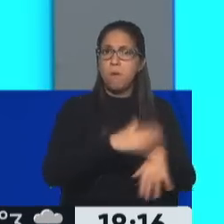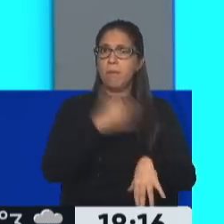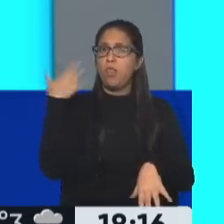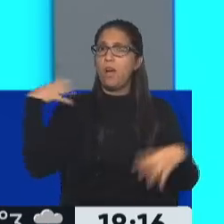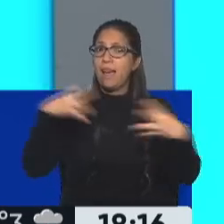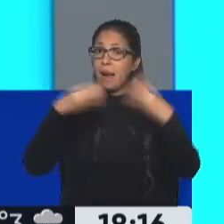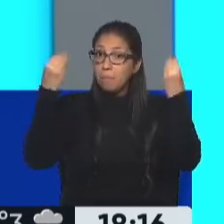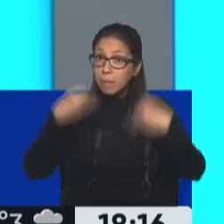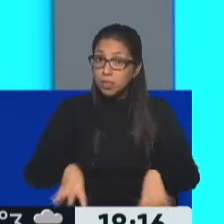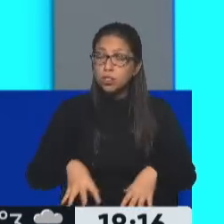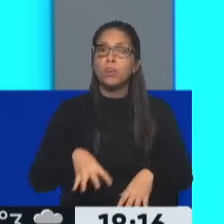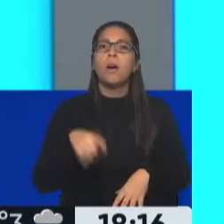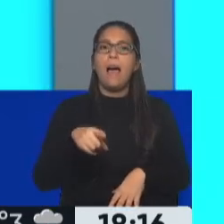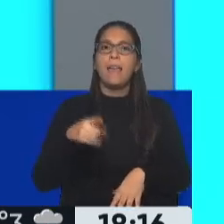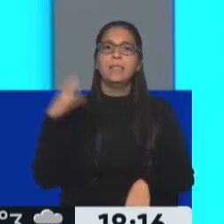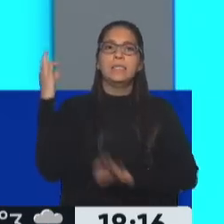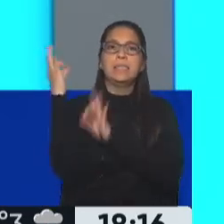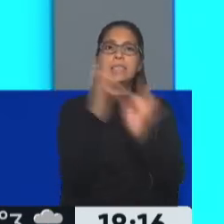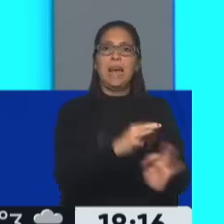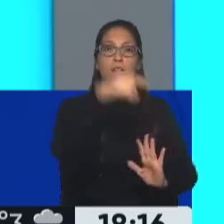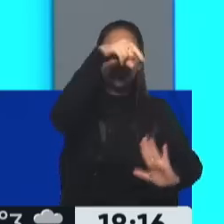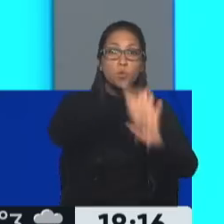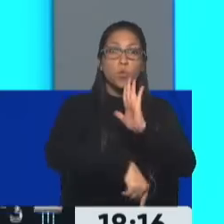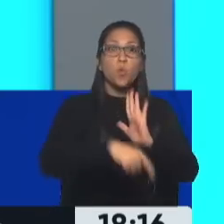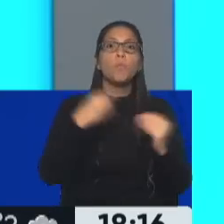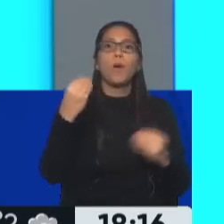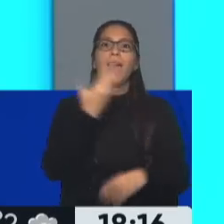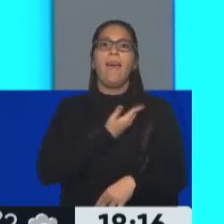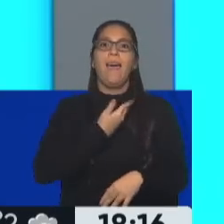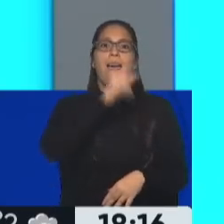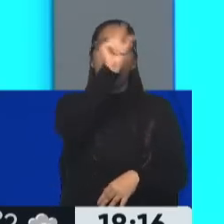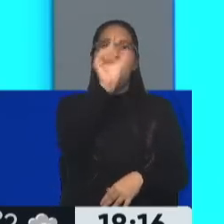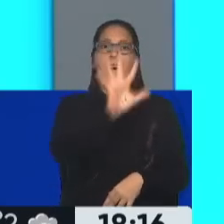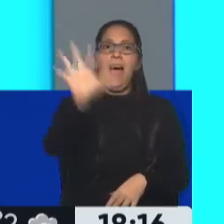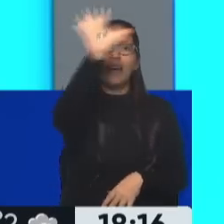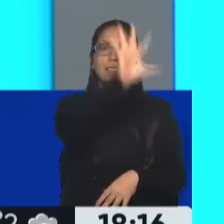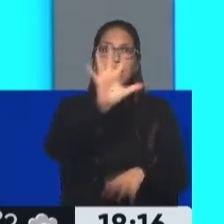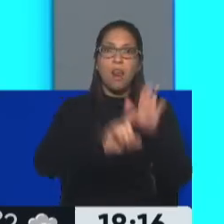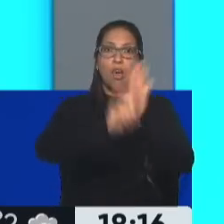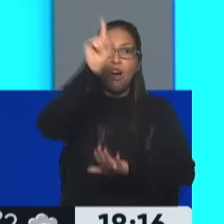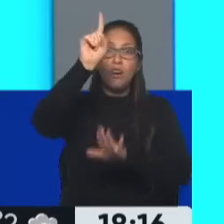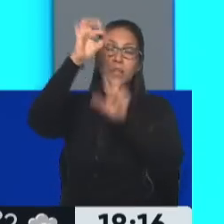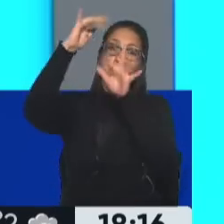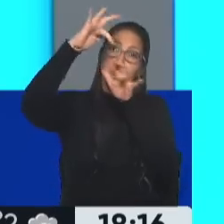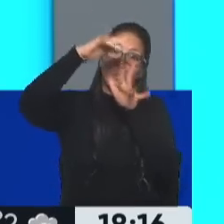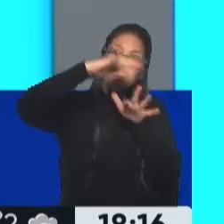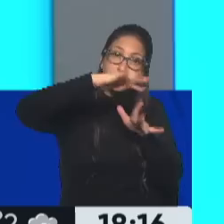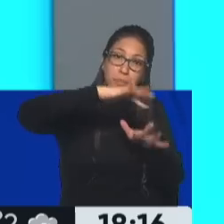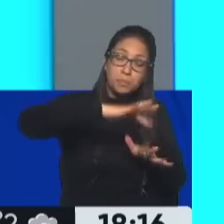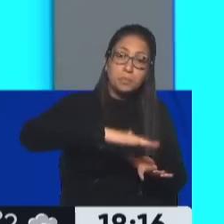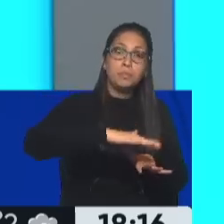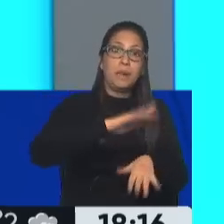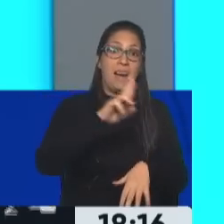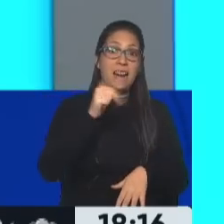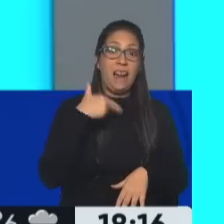guerra llegaron a Rafah al sur, justamente huyendo de otras partes del norte de la Franja de Gaza, que justamente